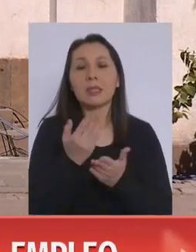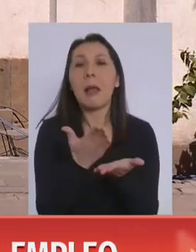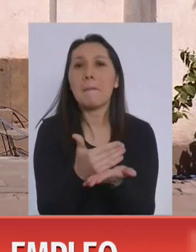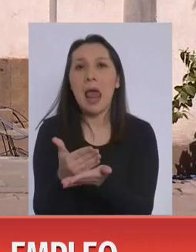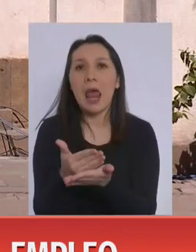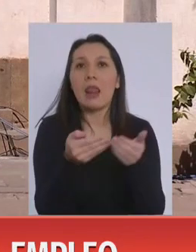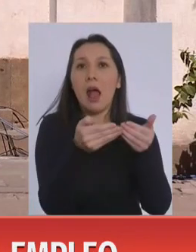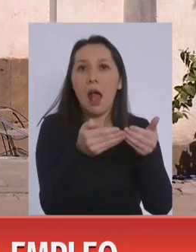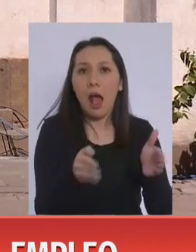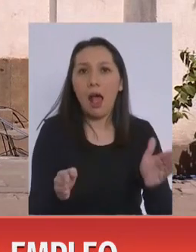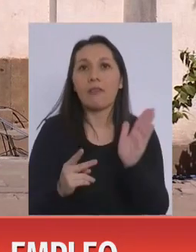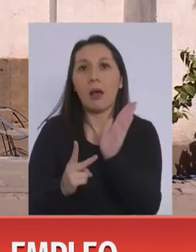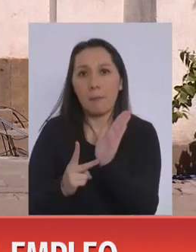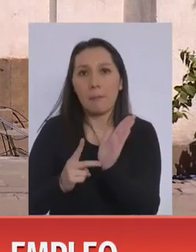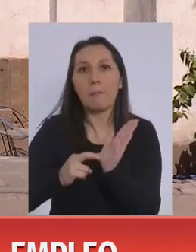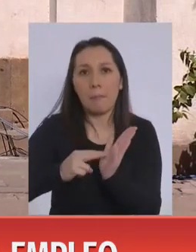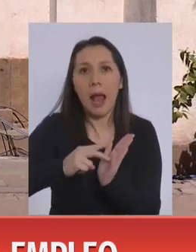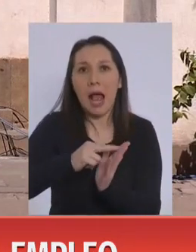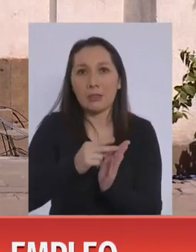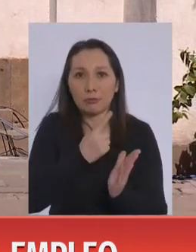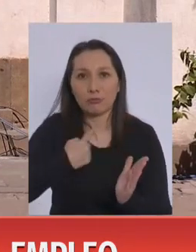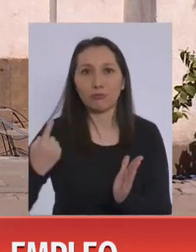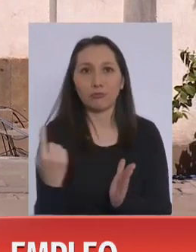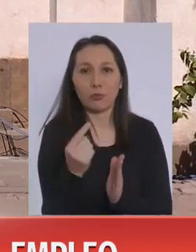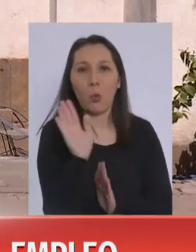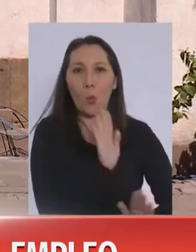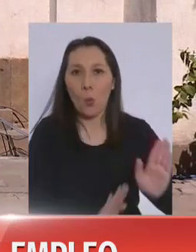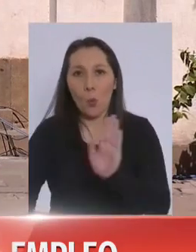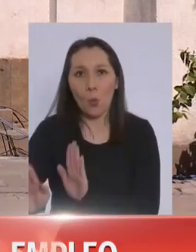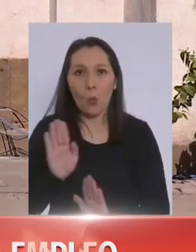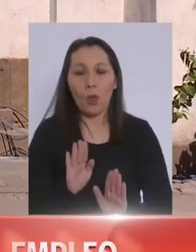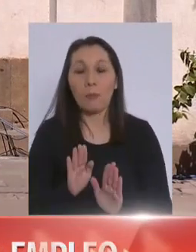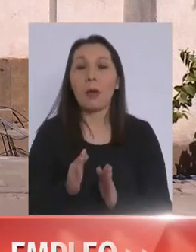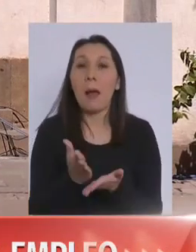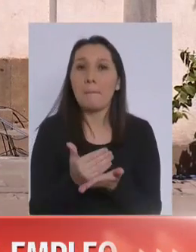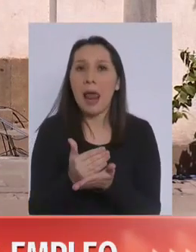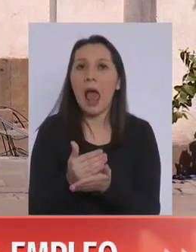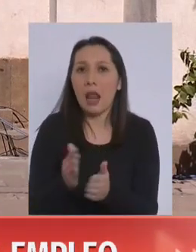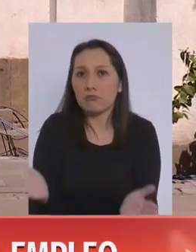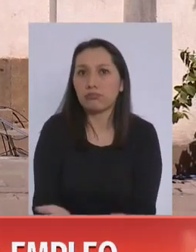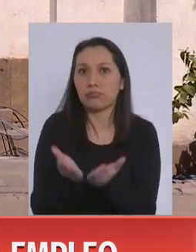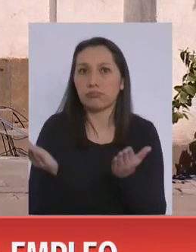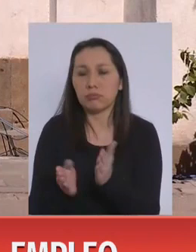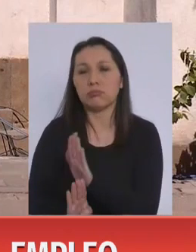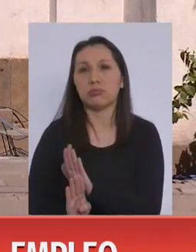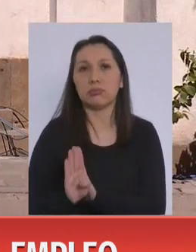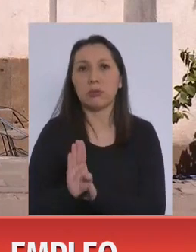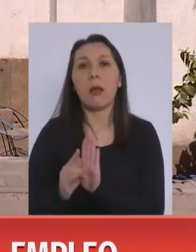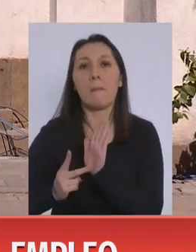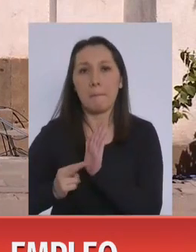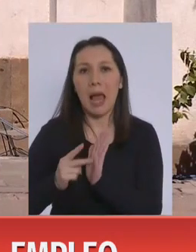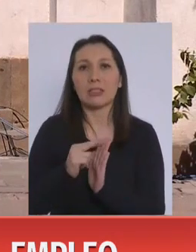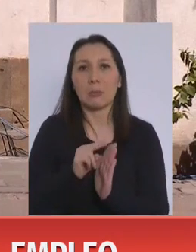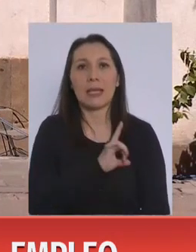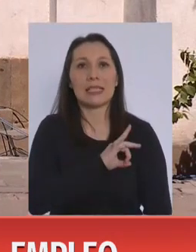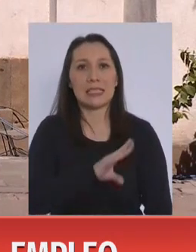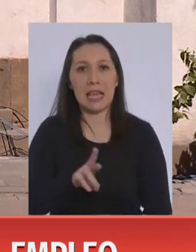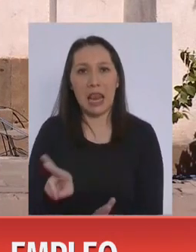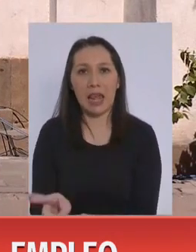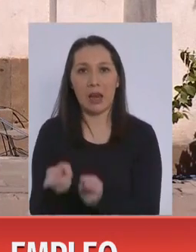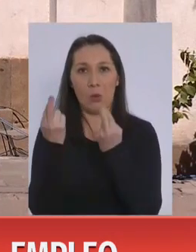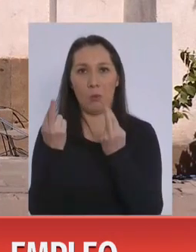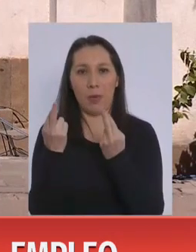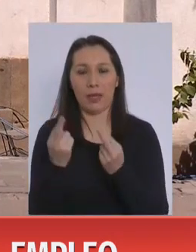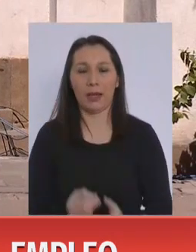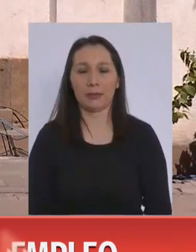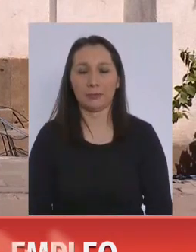de apertura, paso a paso nos cuidamos, y el plan de reactivación, paso a paso Chile se